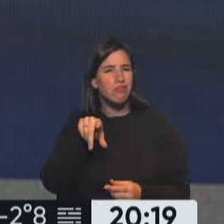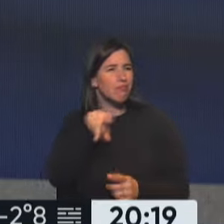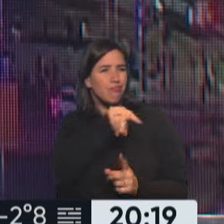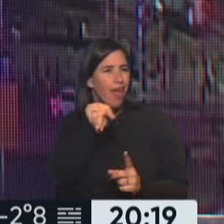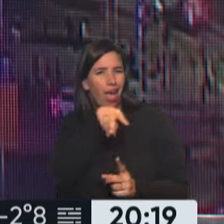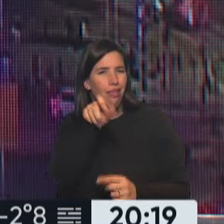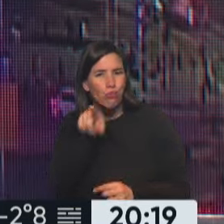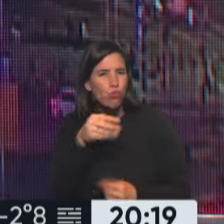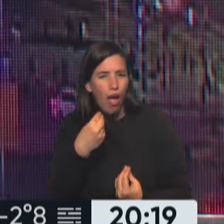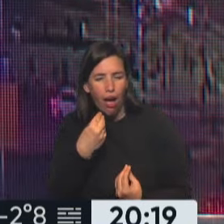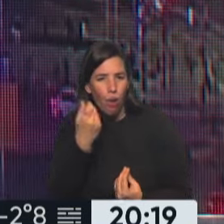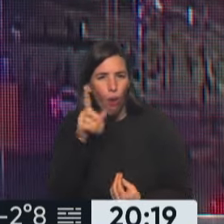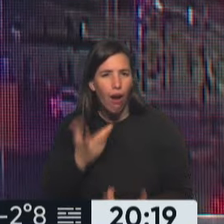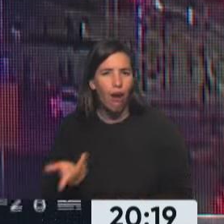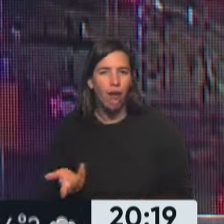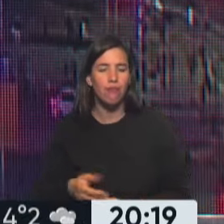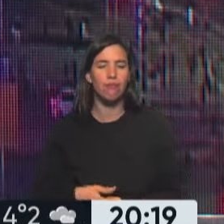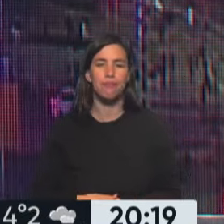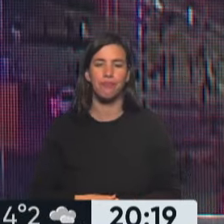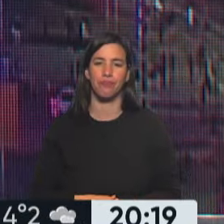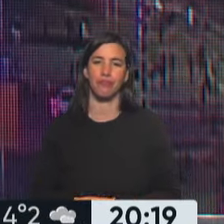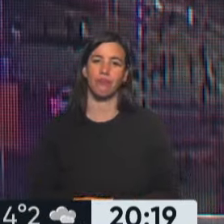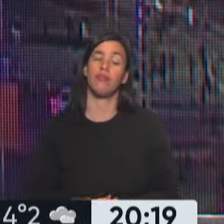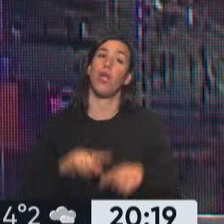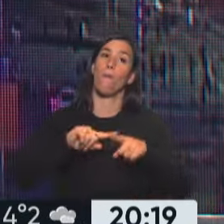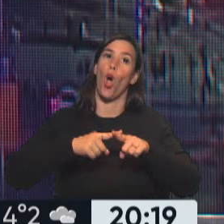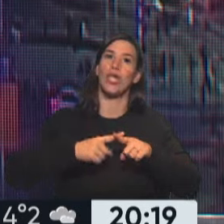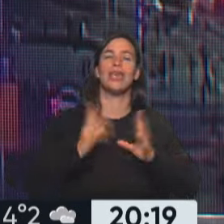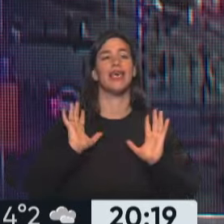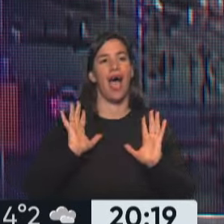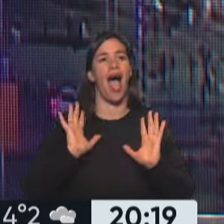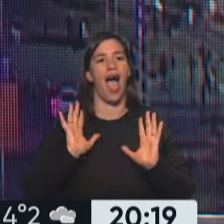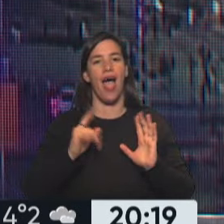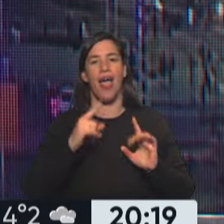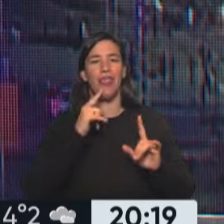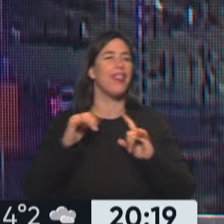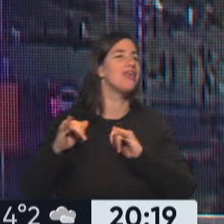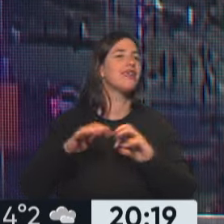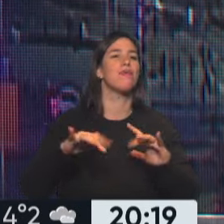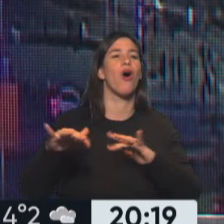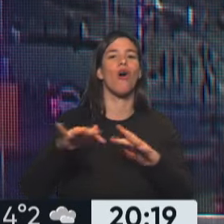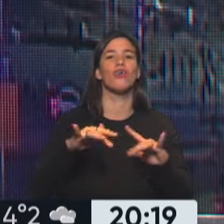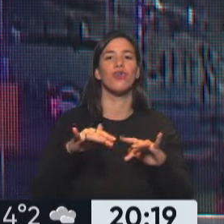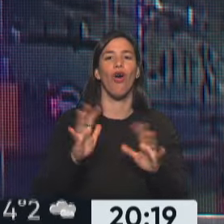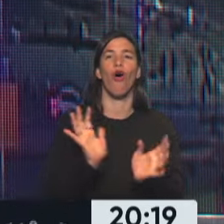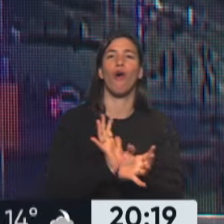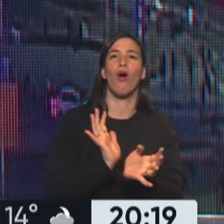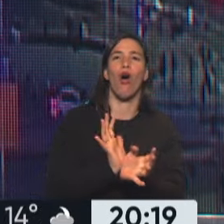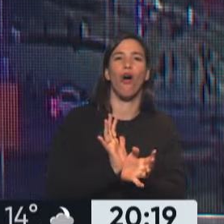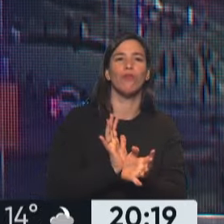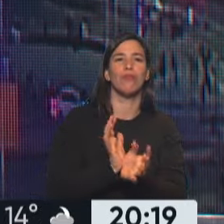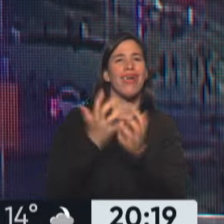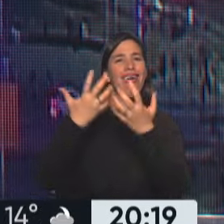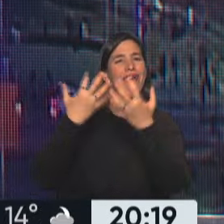a ver Bueno ahí yo creo que en política solemos desatar las causas de las consecuencias no de Por qué